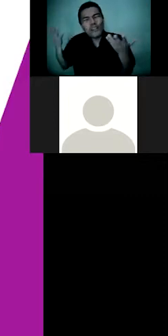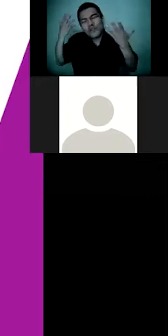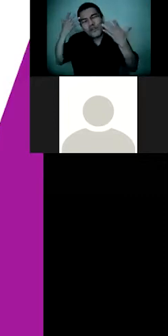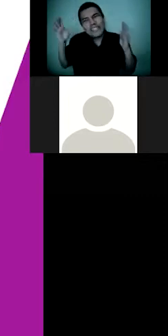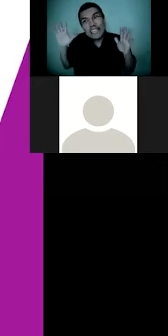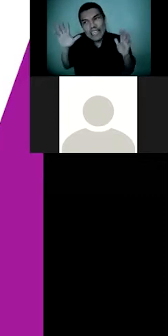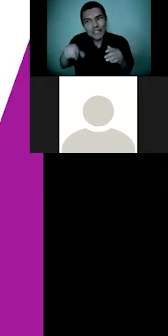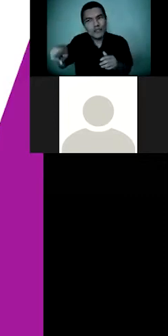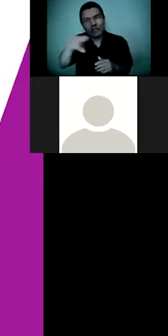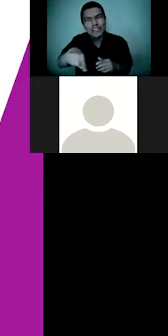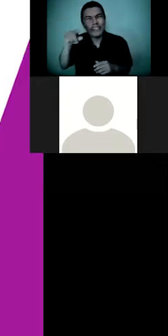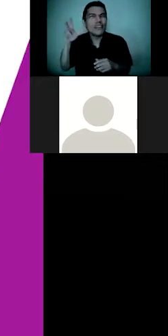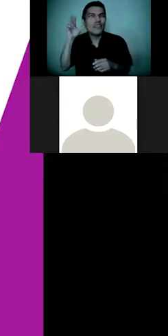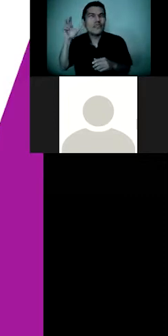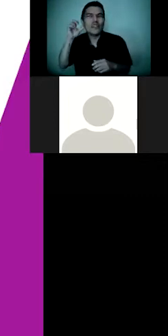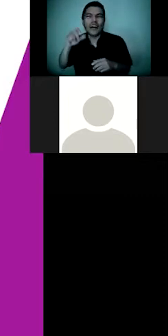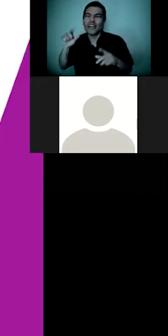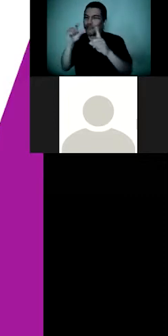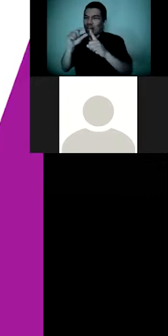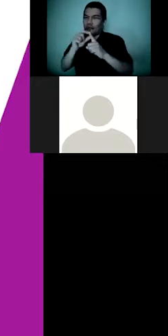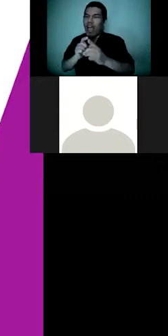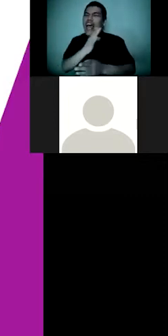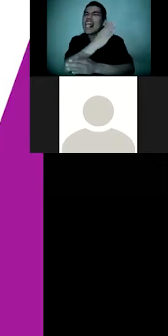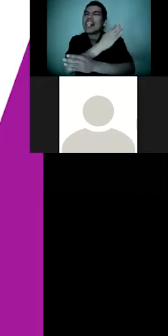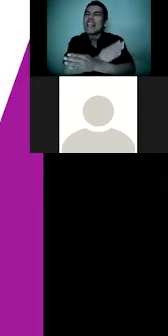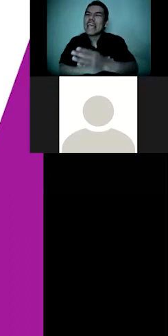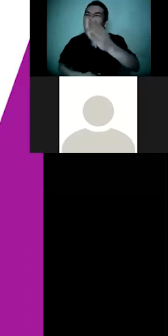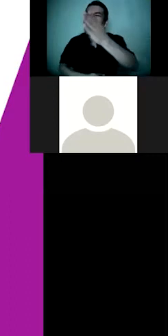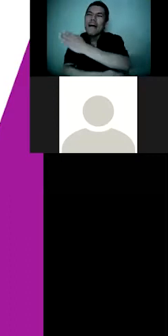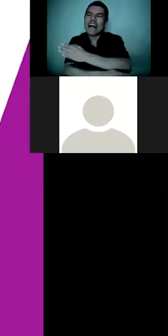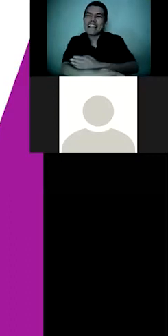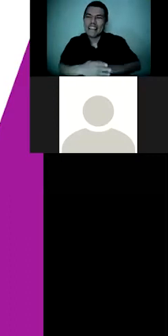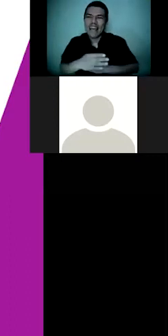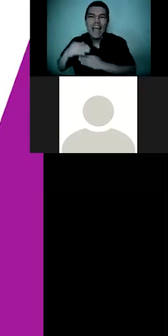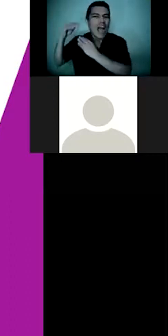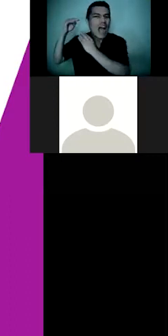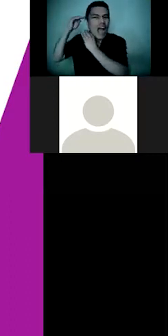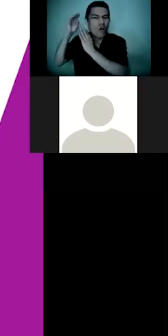También otra cosa, que ustedes los oyentes utilizan la palabra